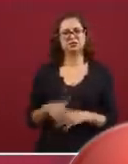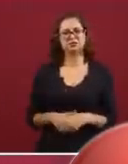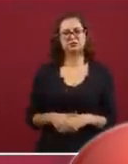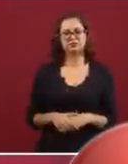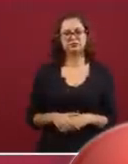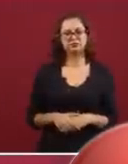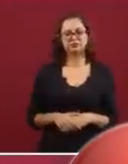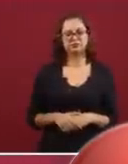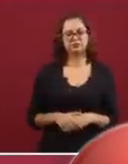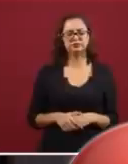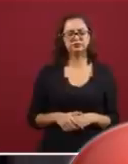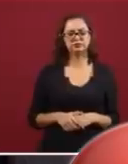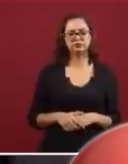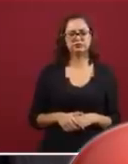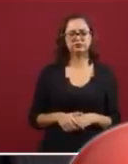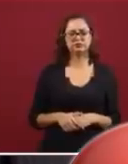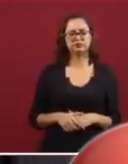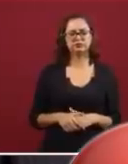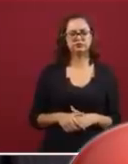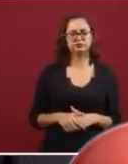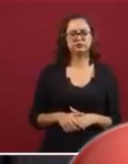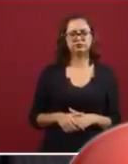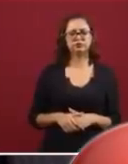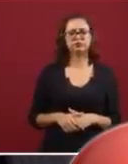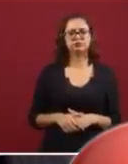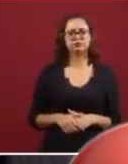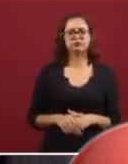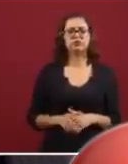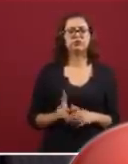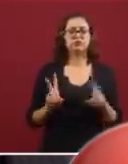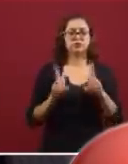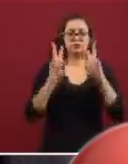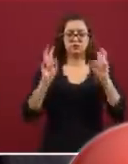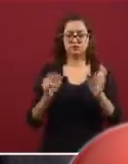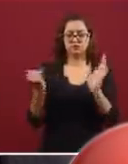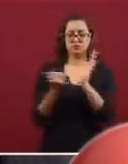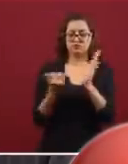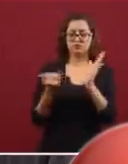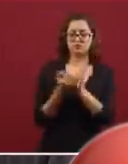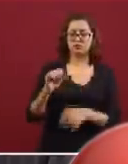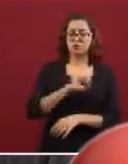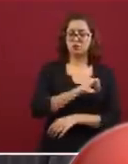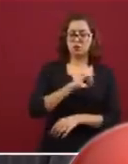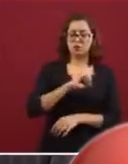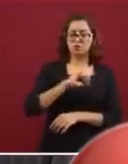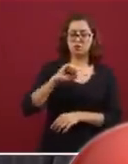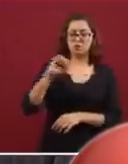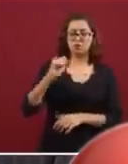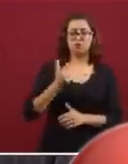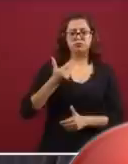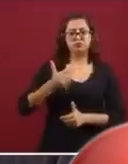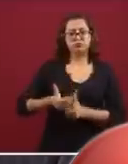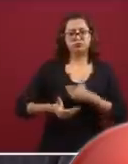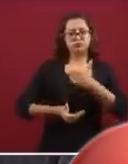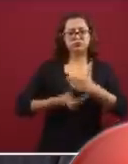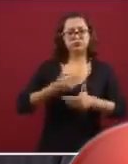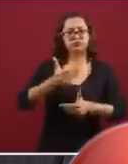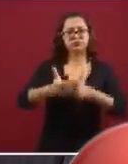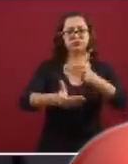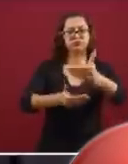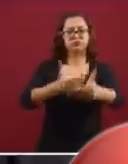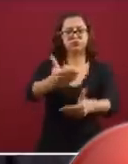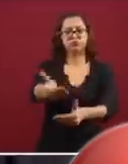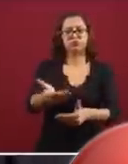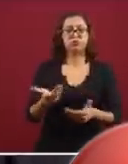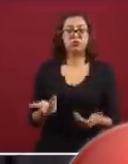llevar a la práctica lo de la progresividad que establece la Constitución en materia